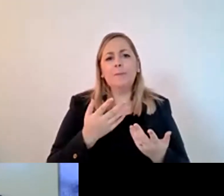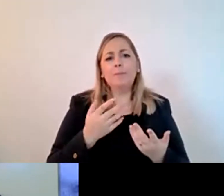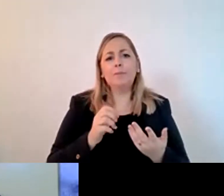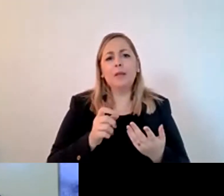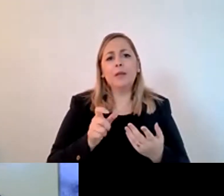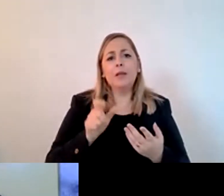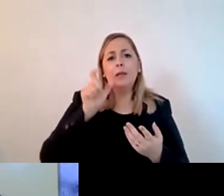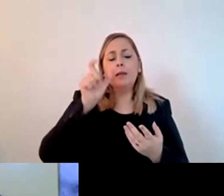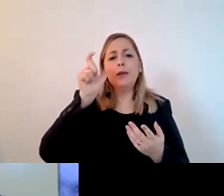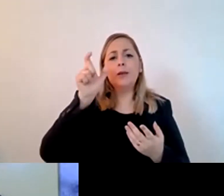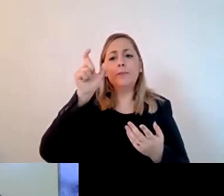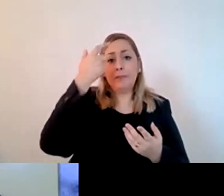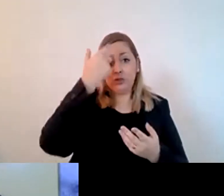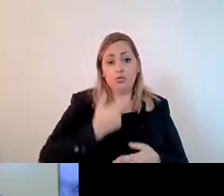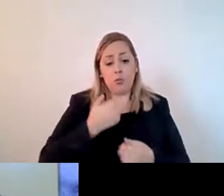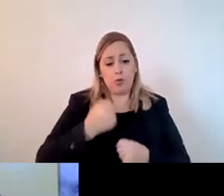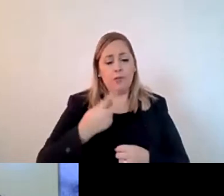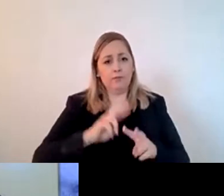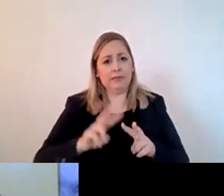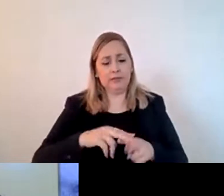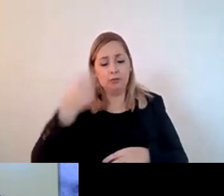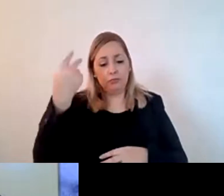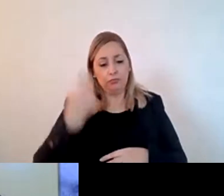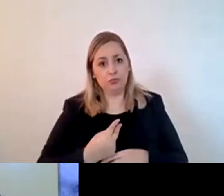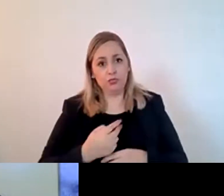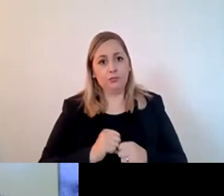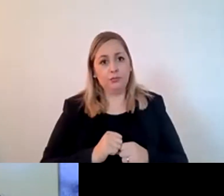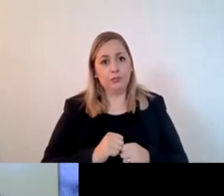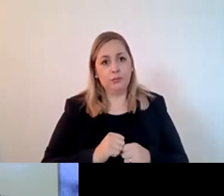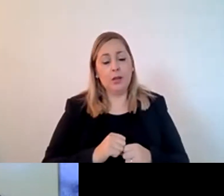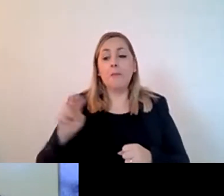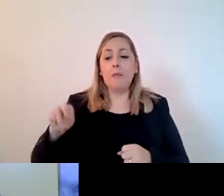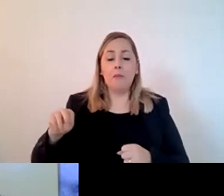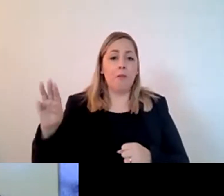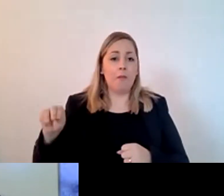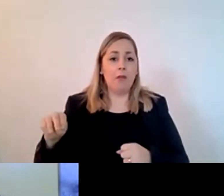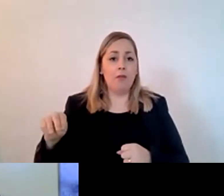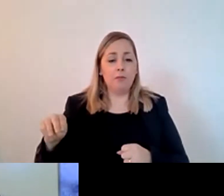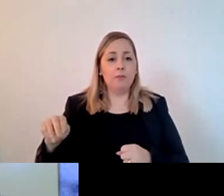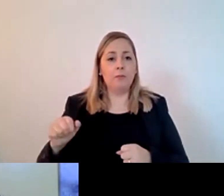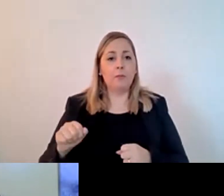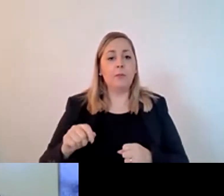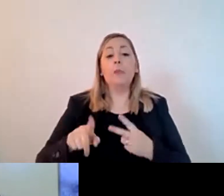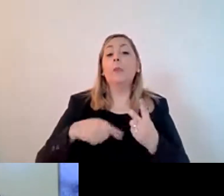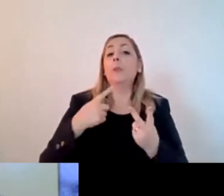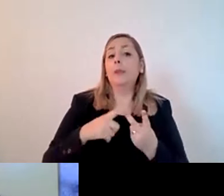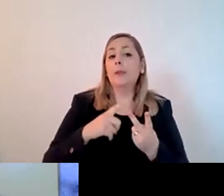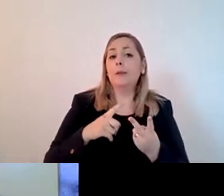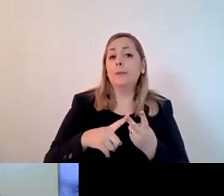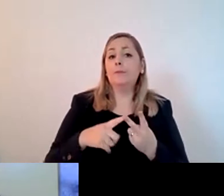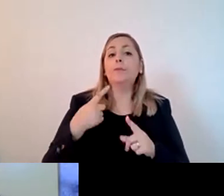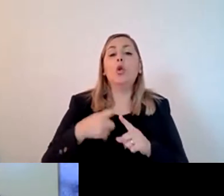lo pase el propio sujeto, para que se lo pasen en lo posible los padres, y tengo también esta